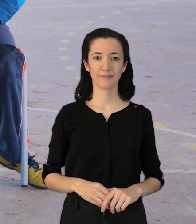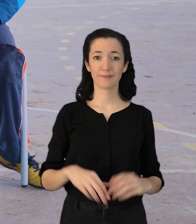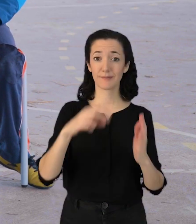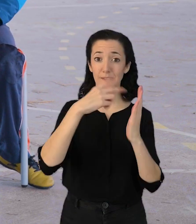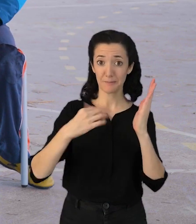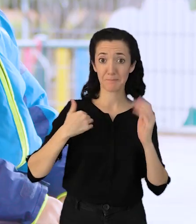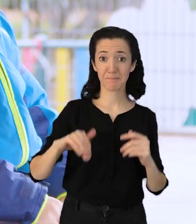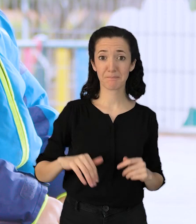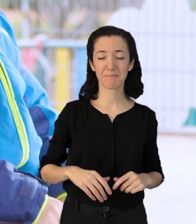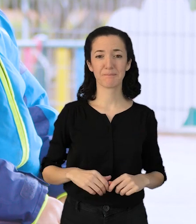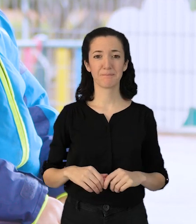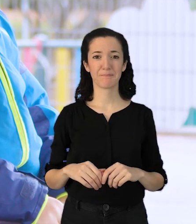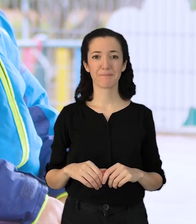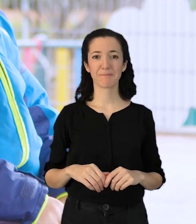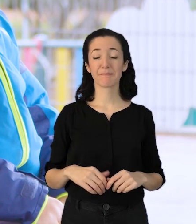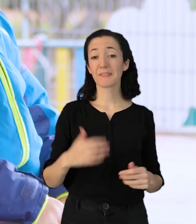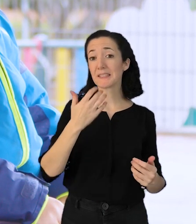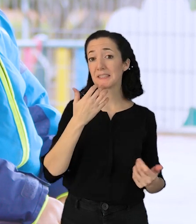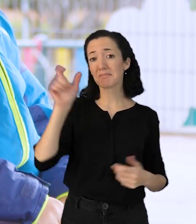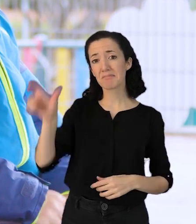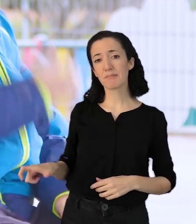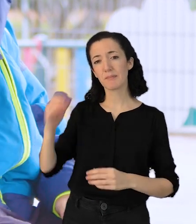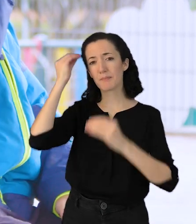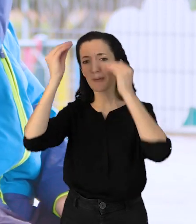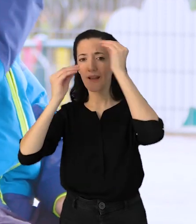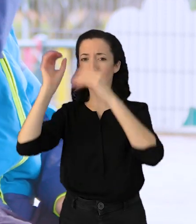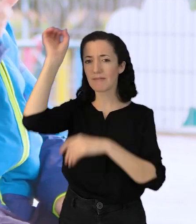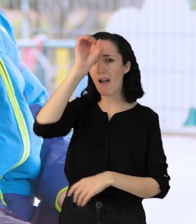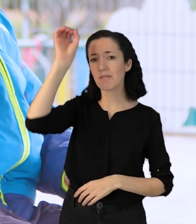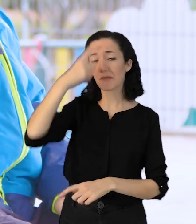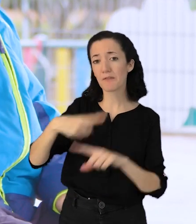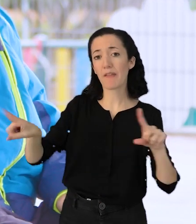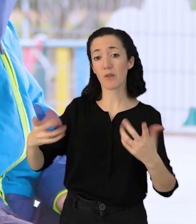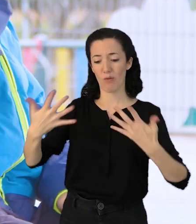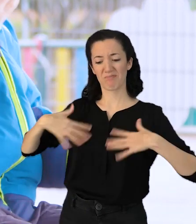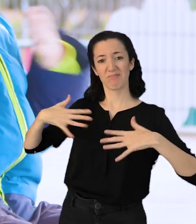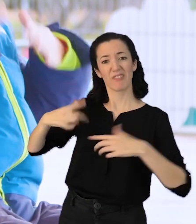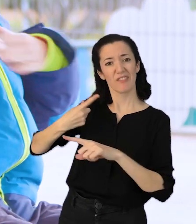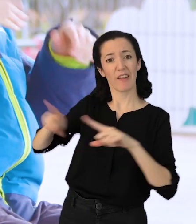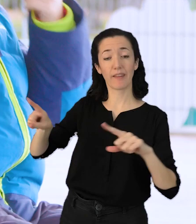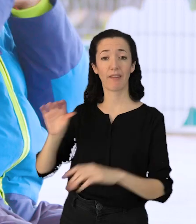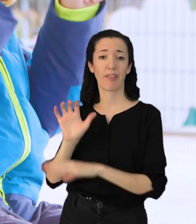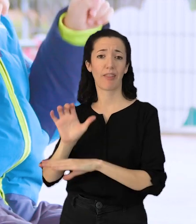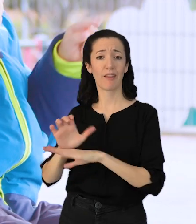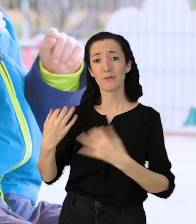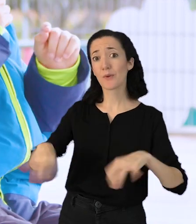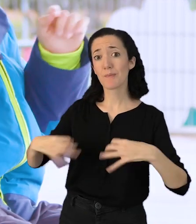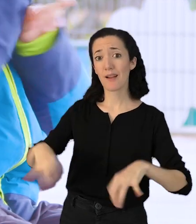Dale, dale. Si alguien piensa o viste de manera diferente a los demás, es normal que se burlen de esa